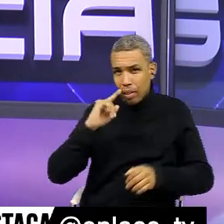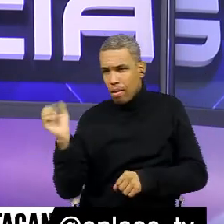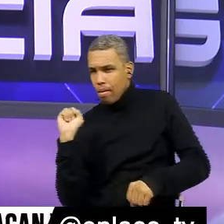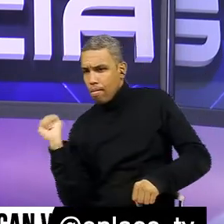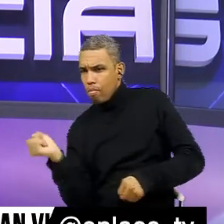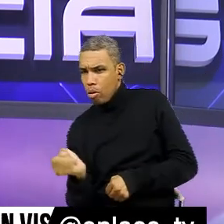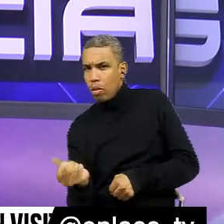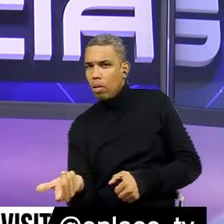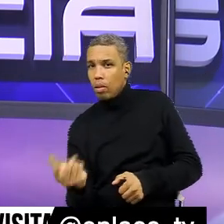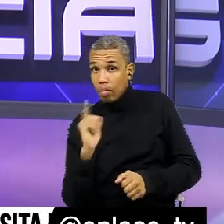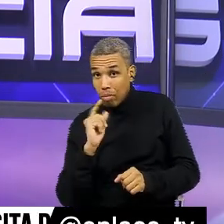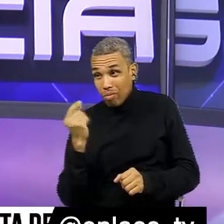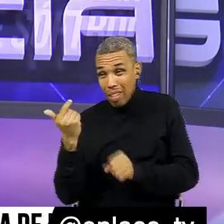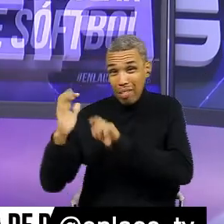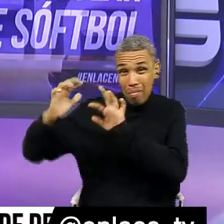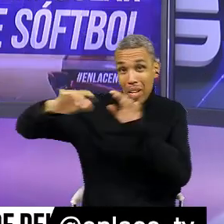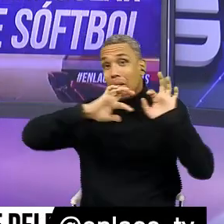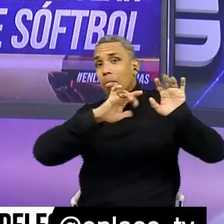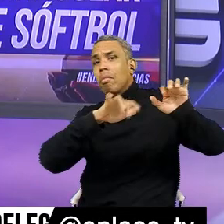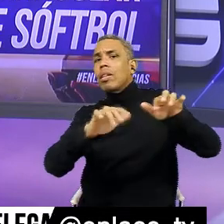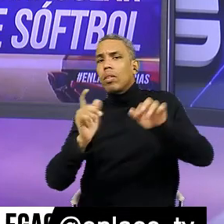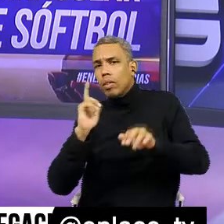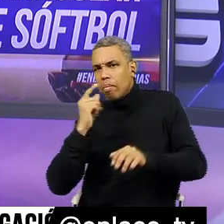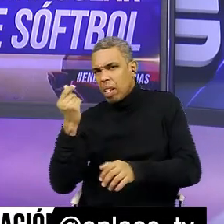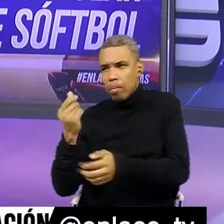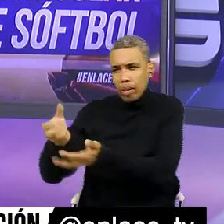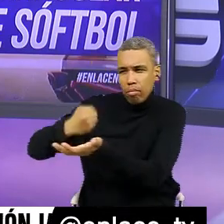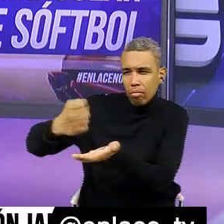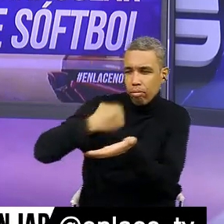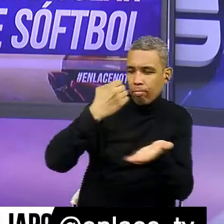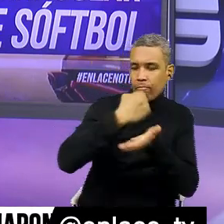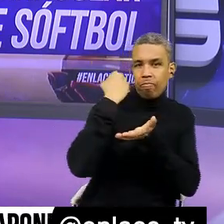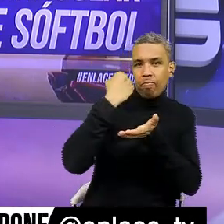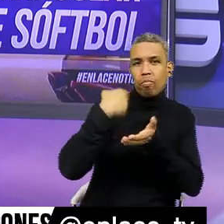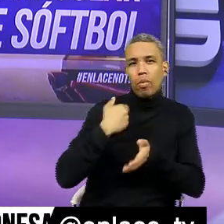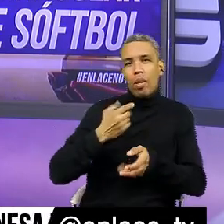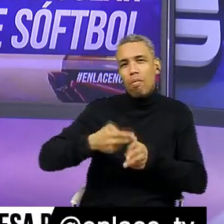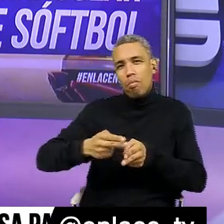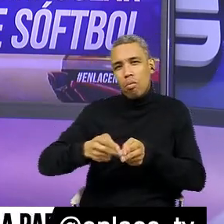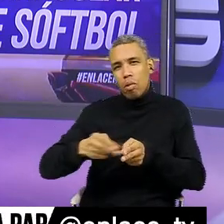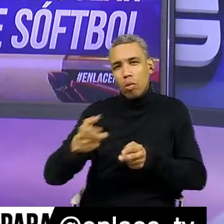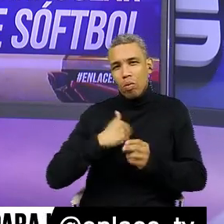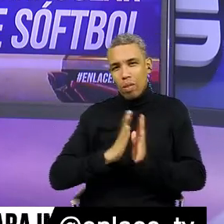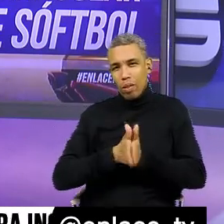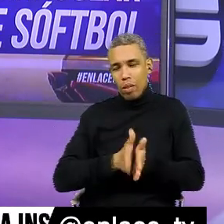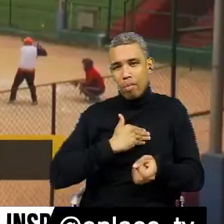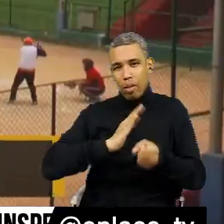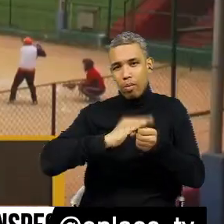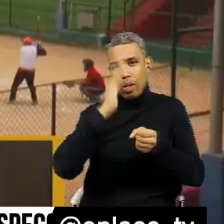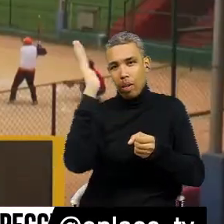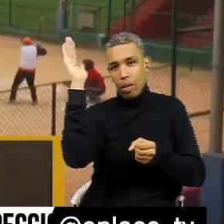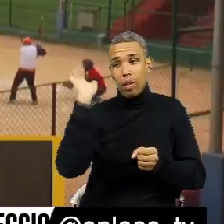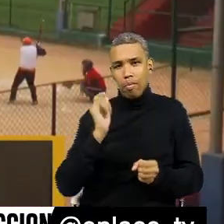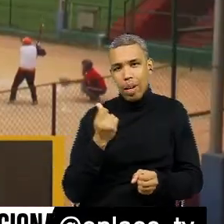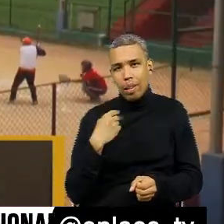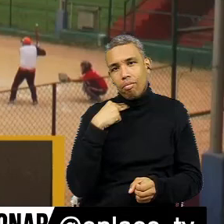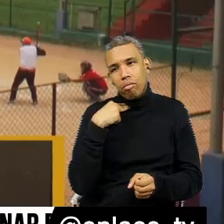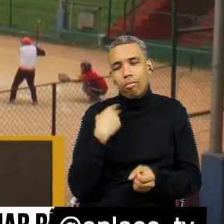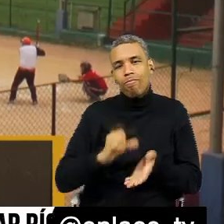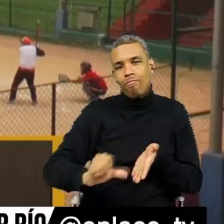fondos y viajar en septiembre a la ciudad de Barranquilla a participar de un campeonato de esta disciplina. Desde las 10 de la